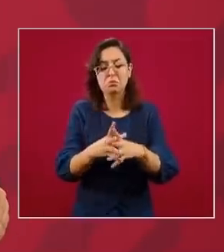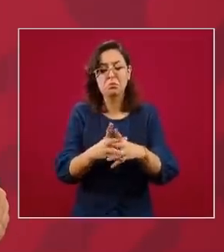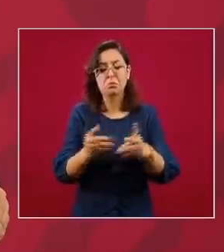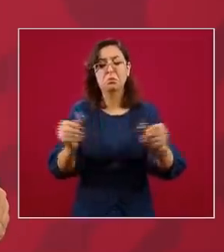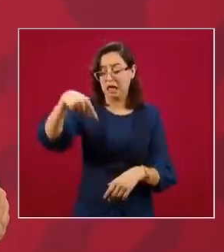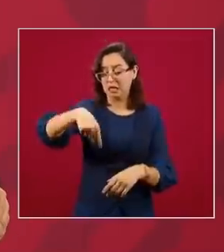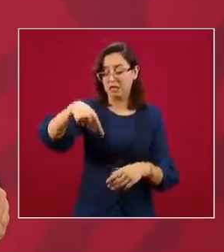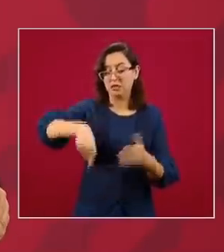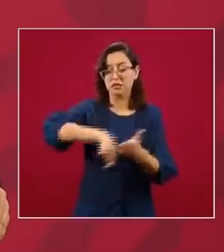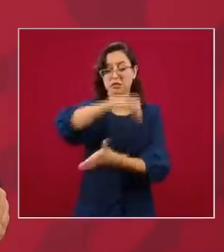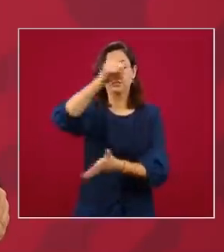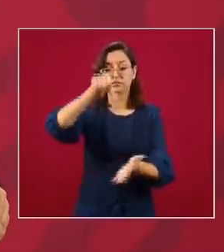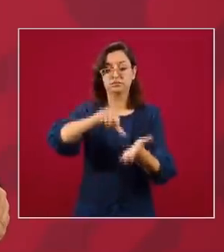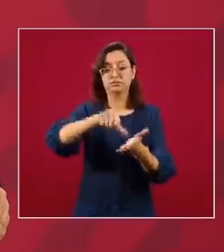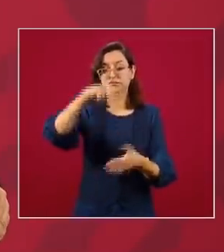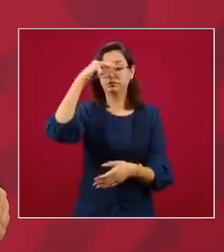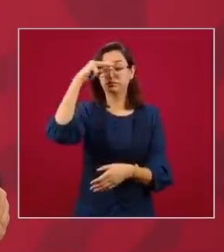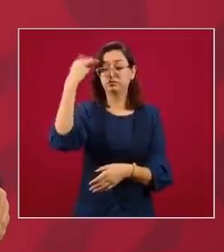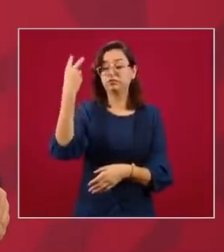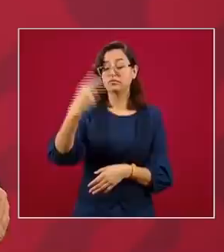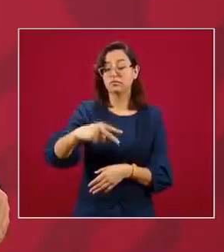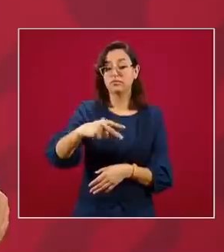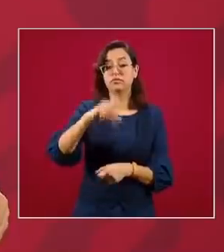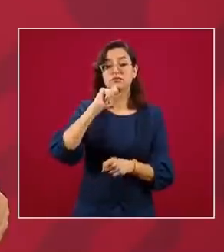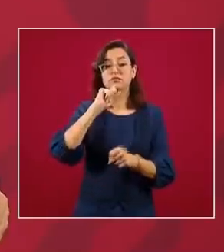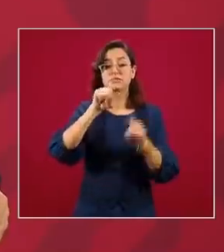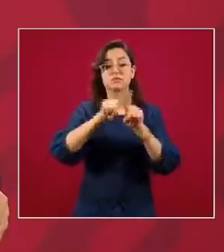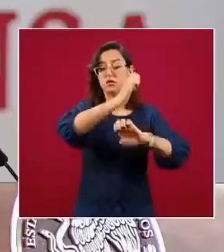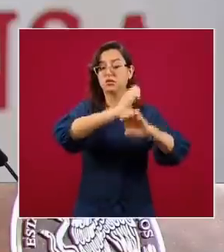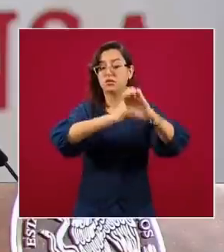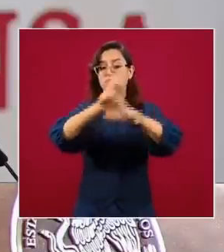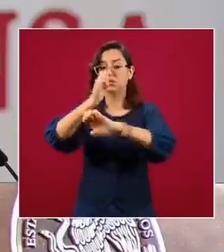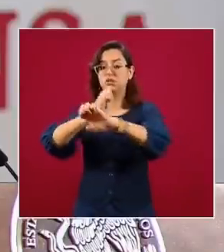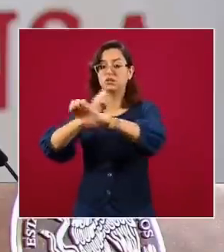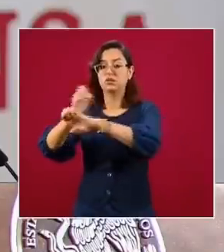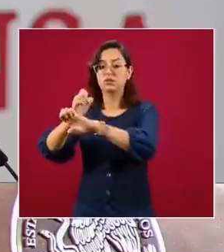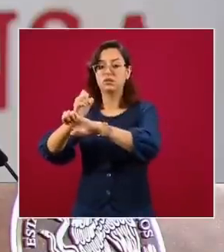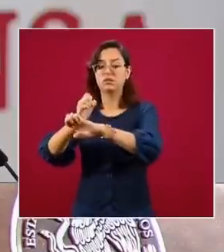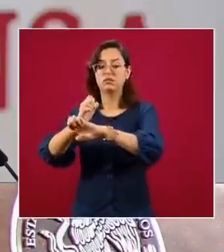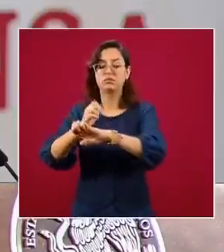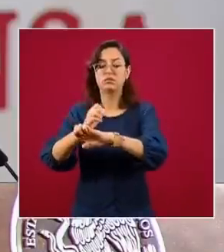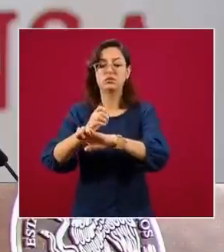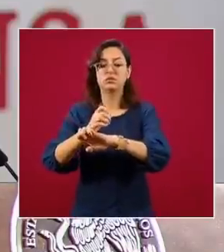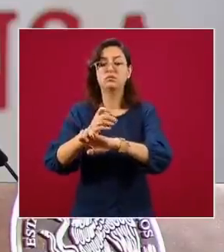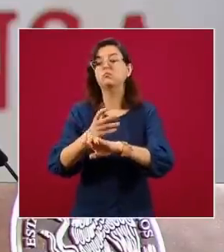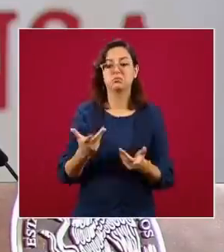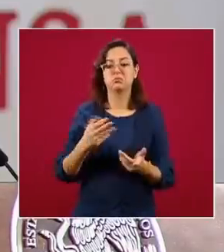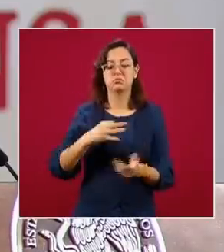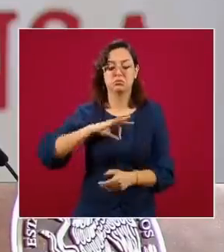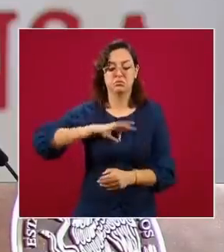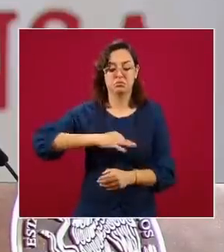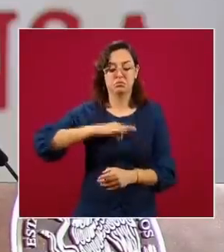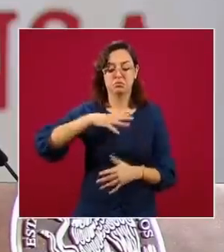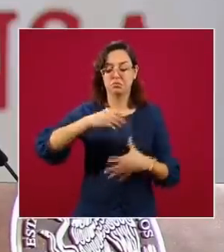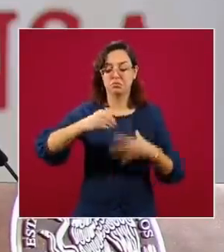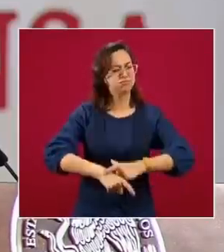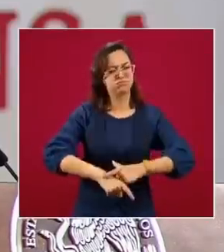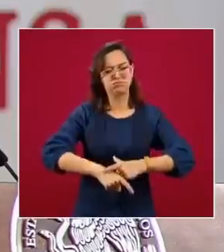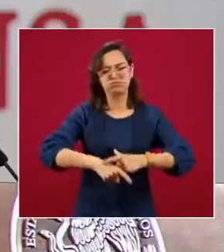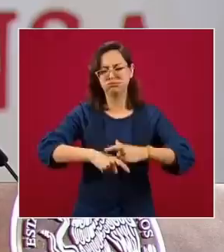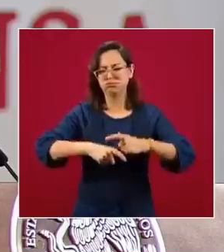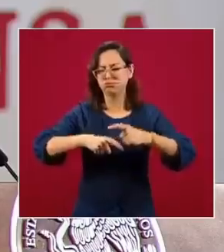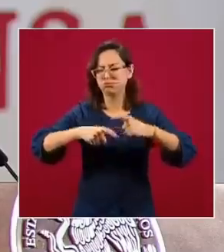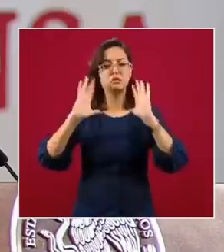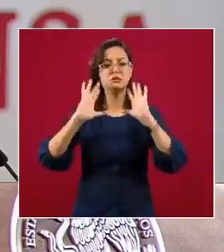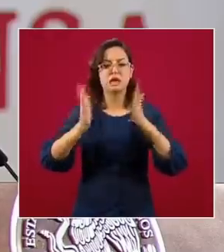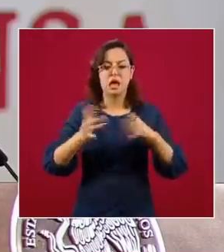Valle de México y en otros sitios del país, ya en el pico, en